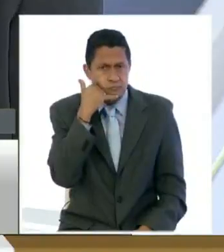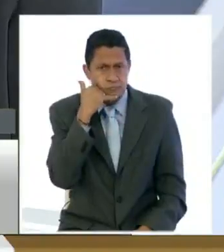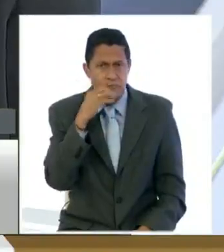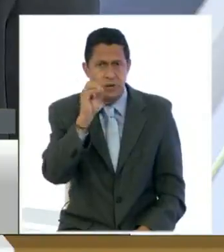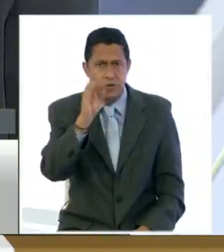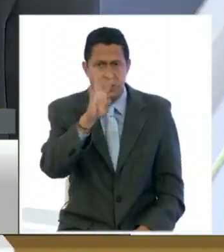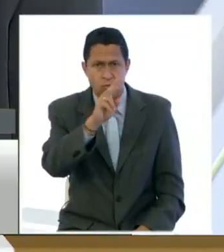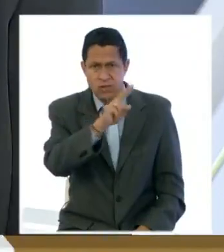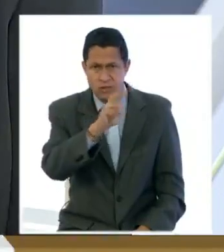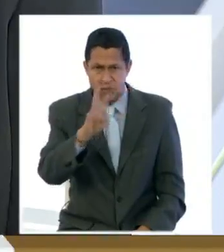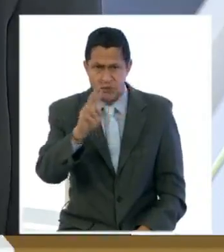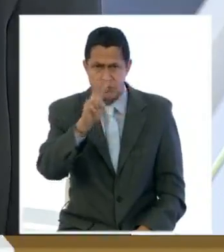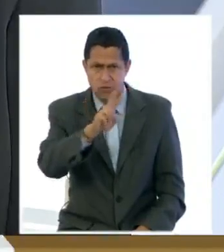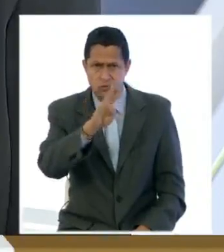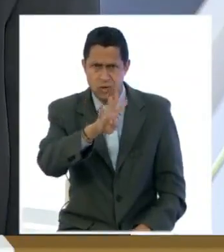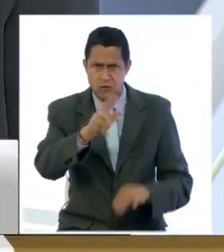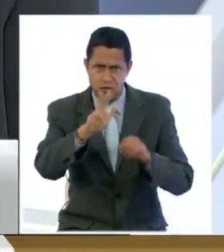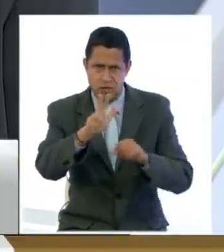es el